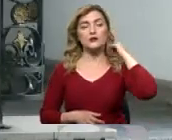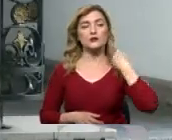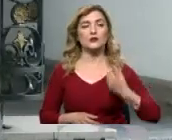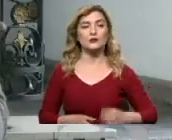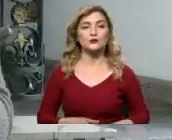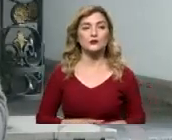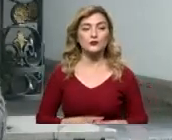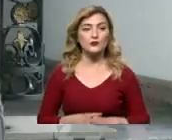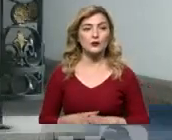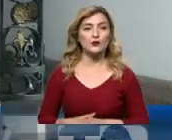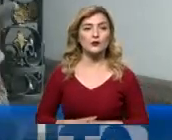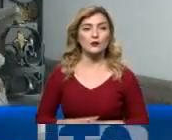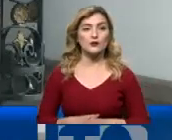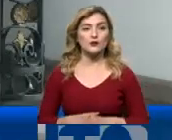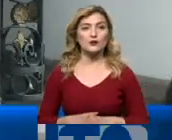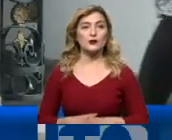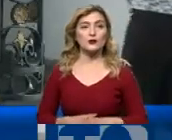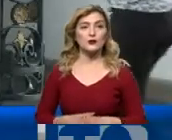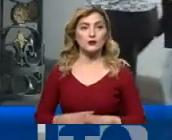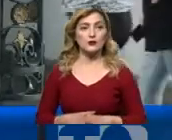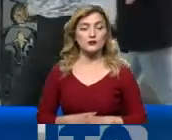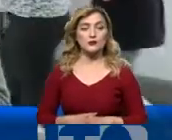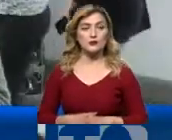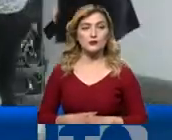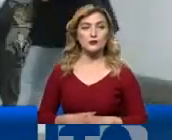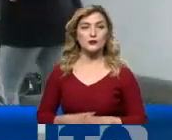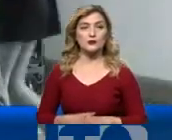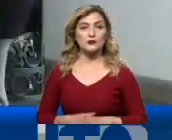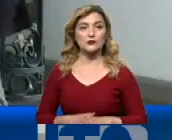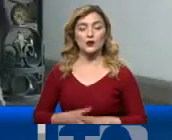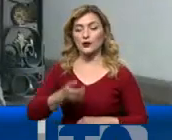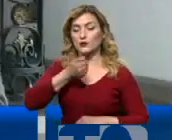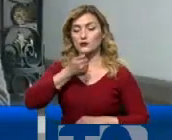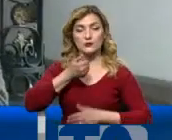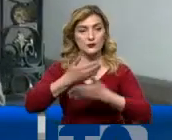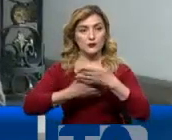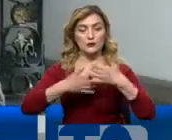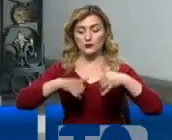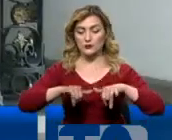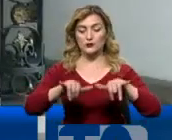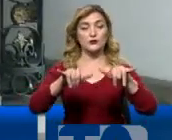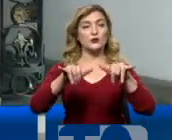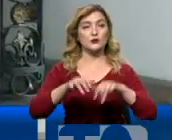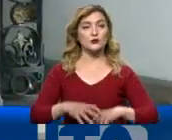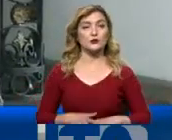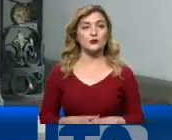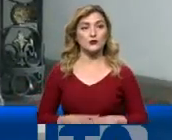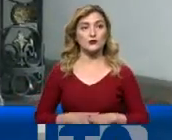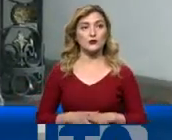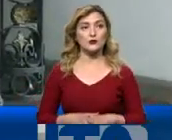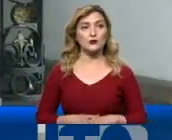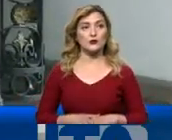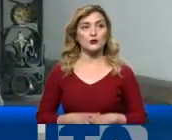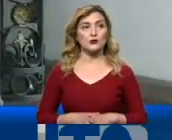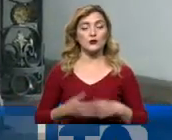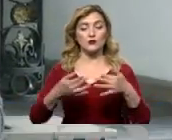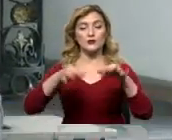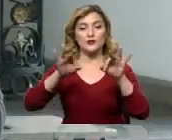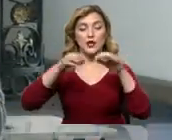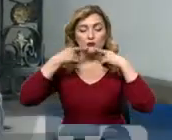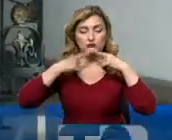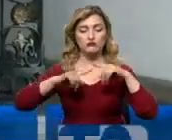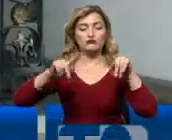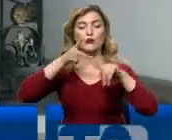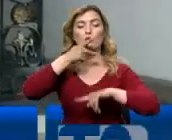Y precisamente mientras se desarrollaba esta rueda de prensa, también se publicó el registro